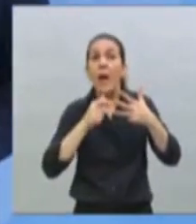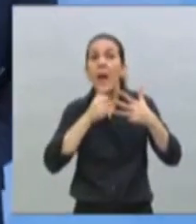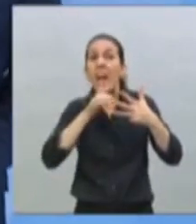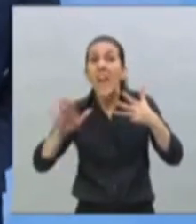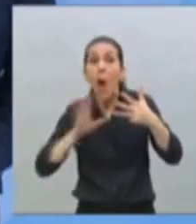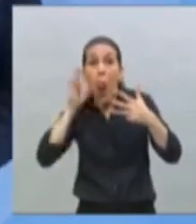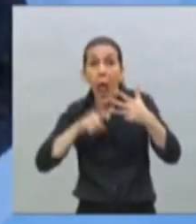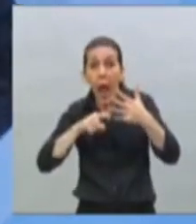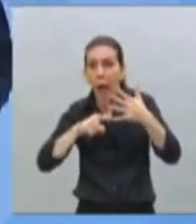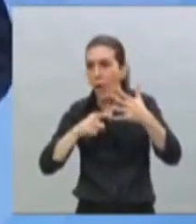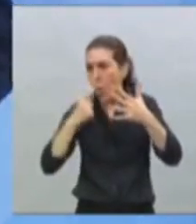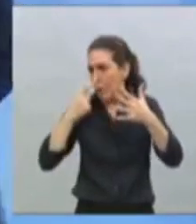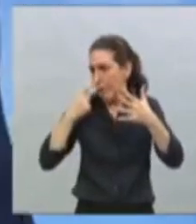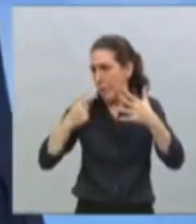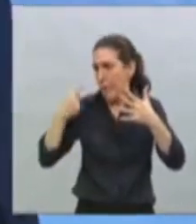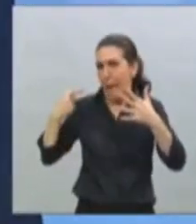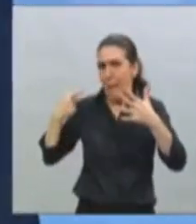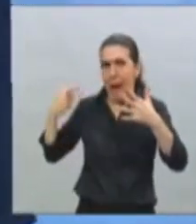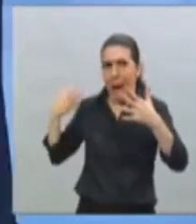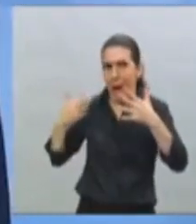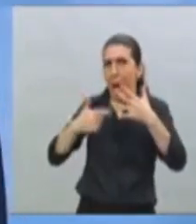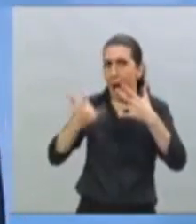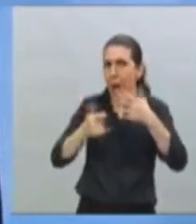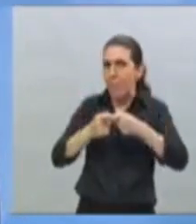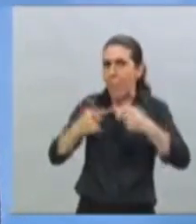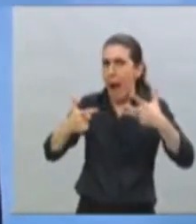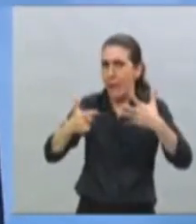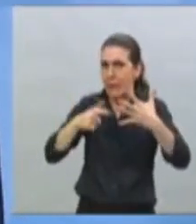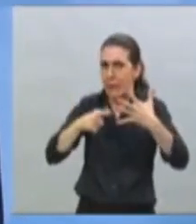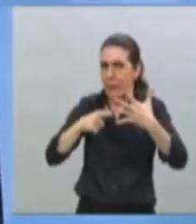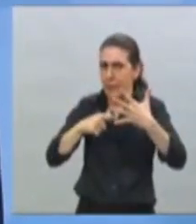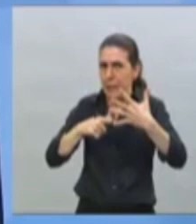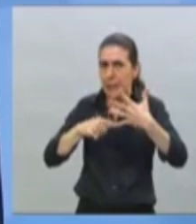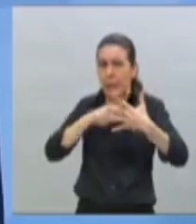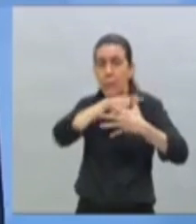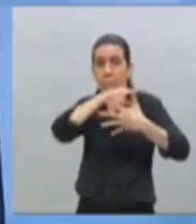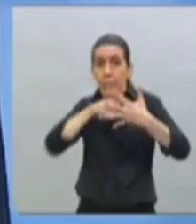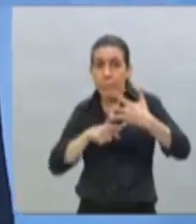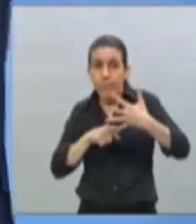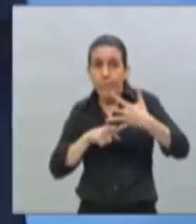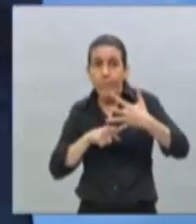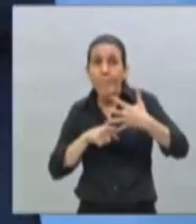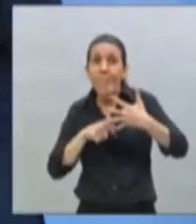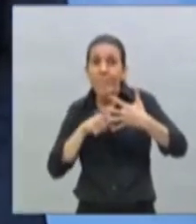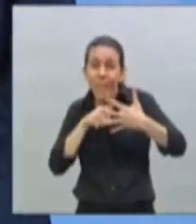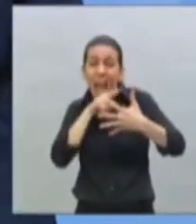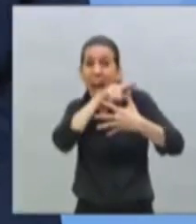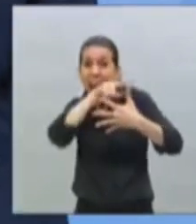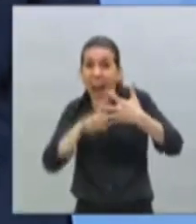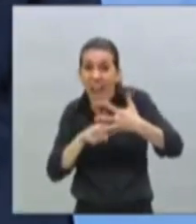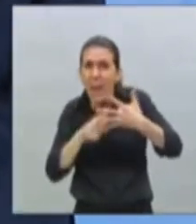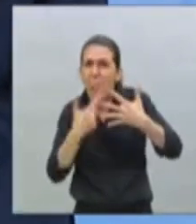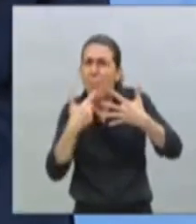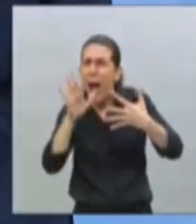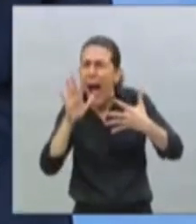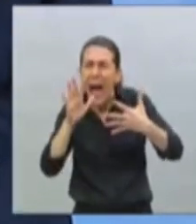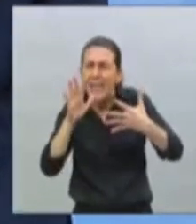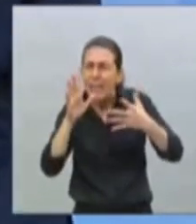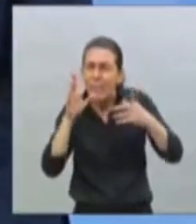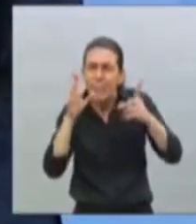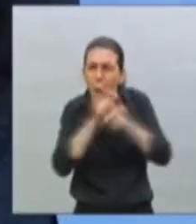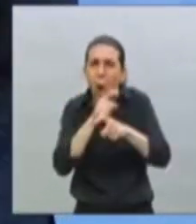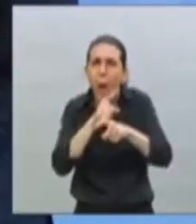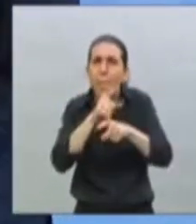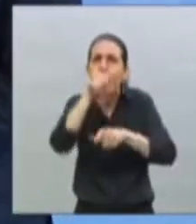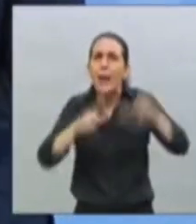semanas un crecimiento, y allí yo diría que hay, es donde está concentrado el mayor problema, ¿de acuerdo? En